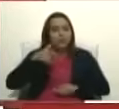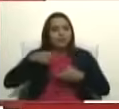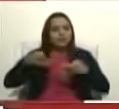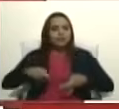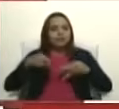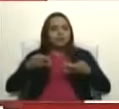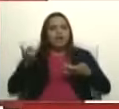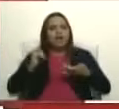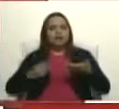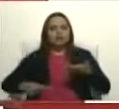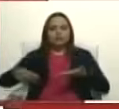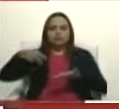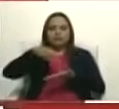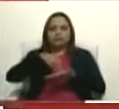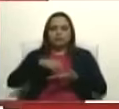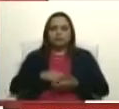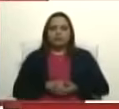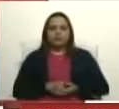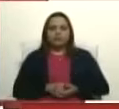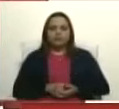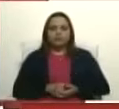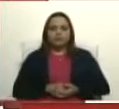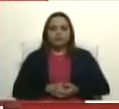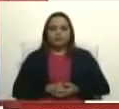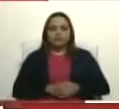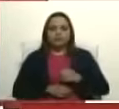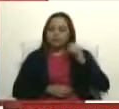se ha levantado. Esto,